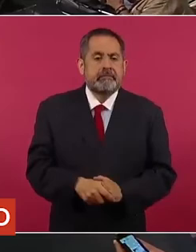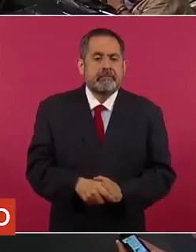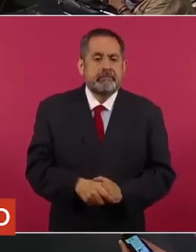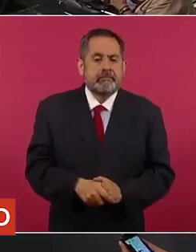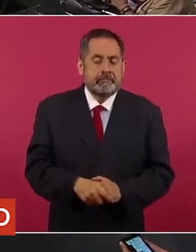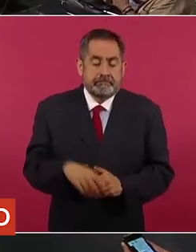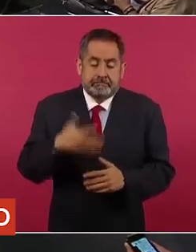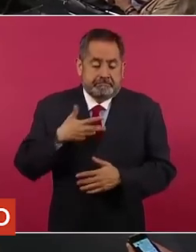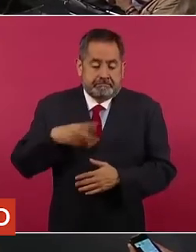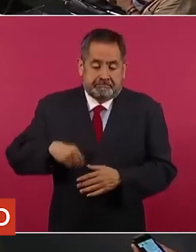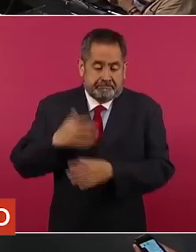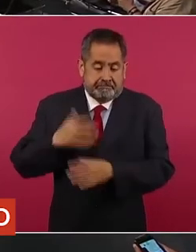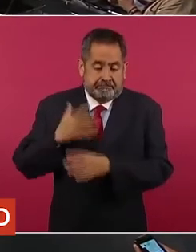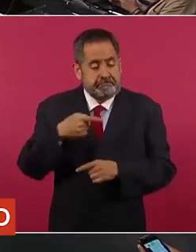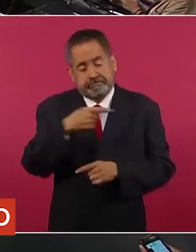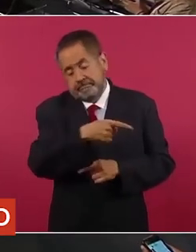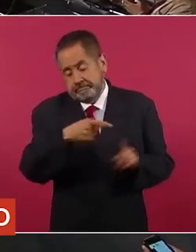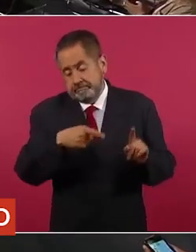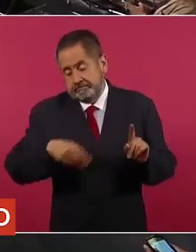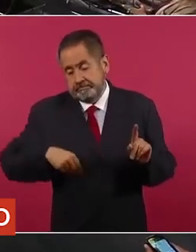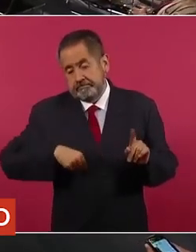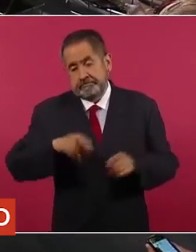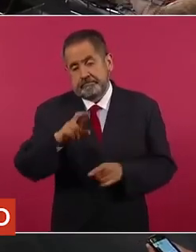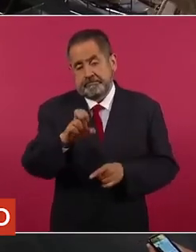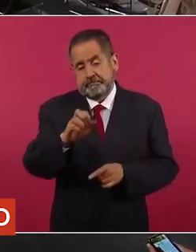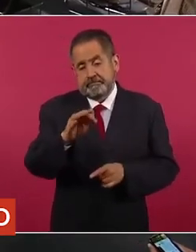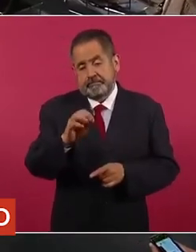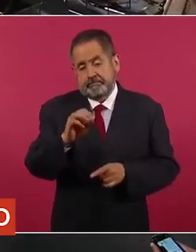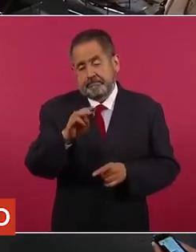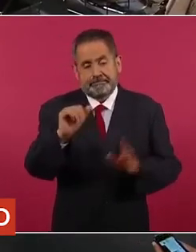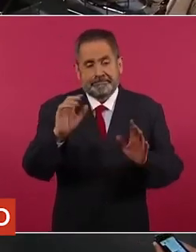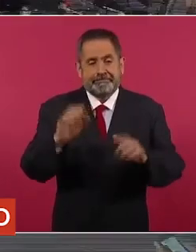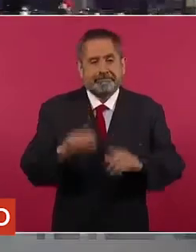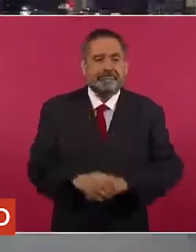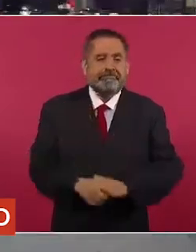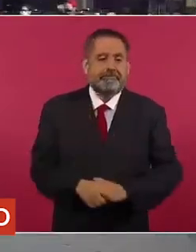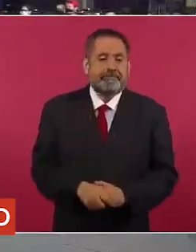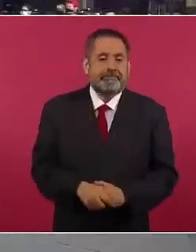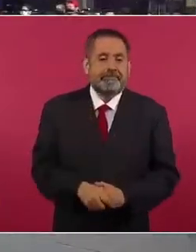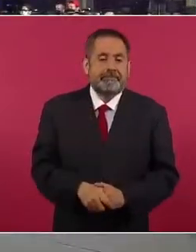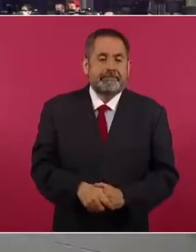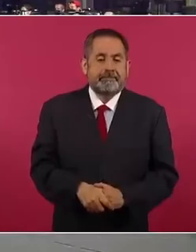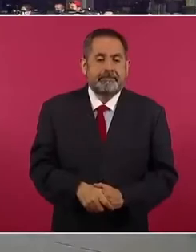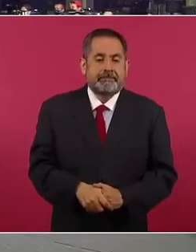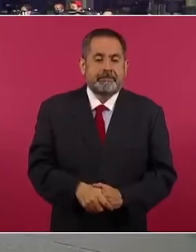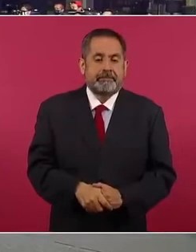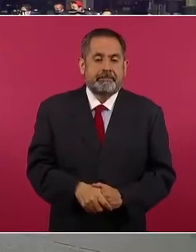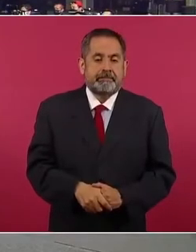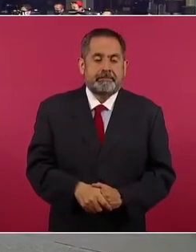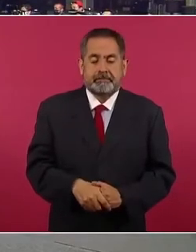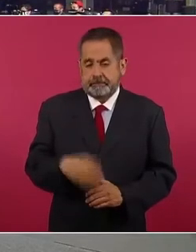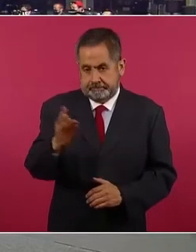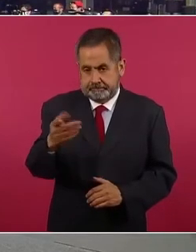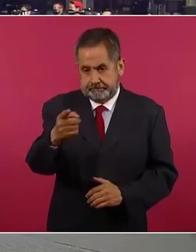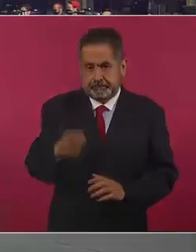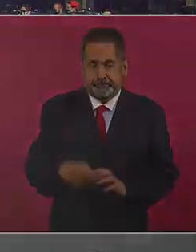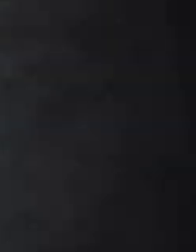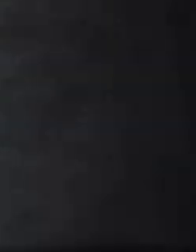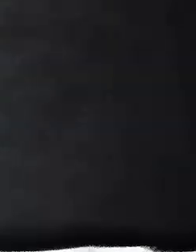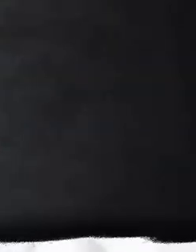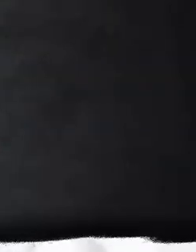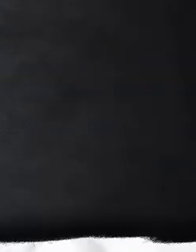no es culpa mía, es del Reforma. Adelante.